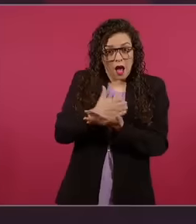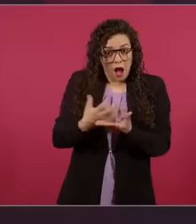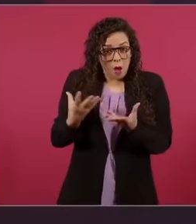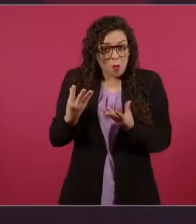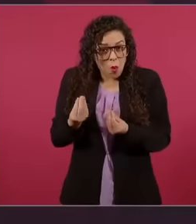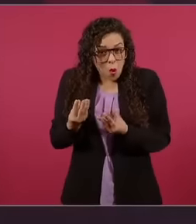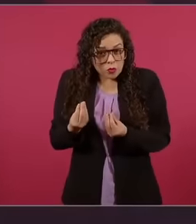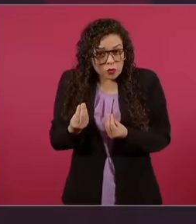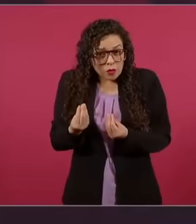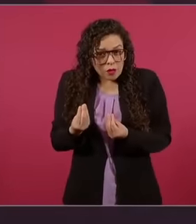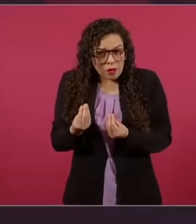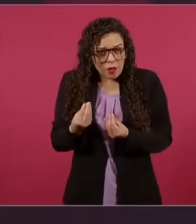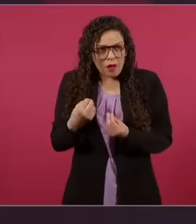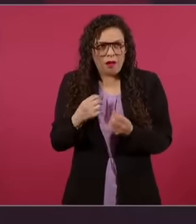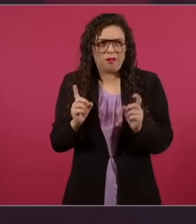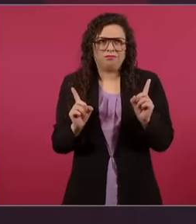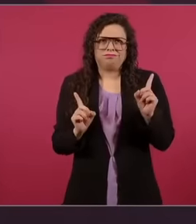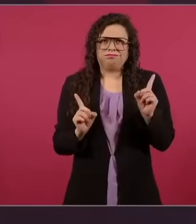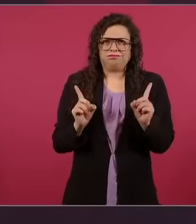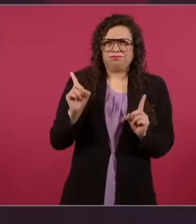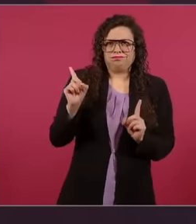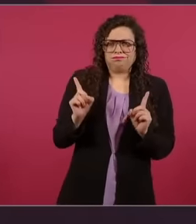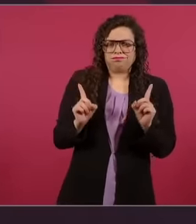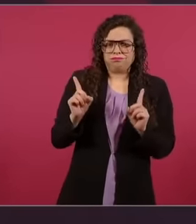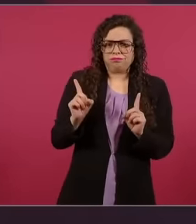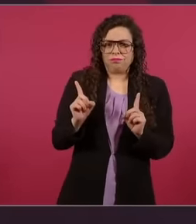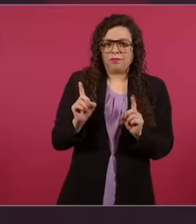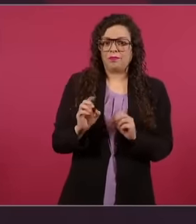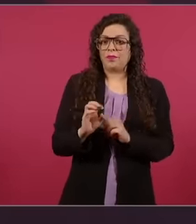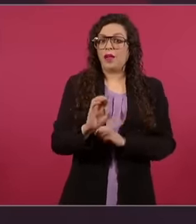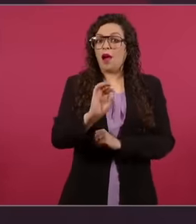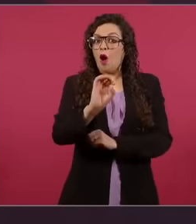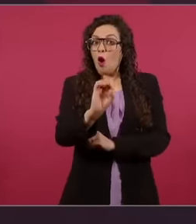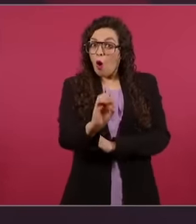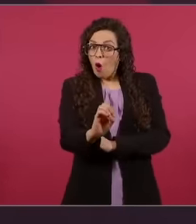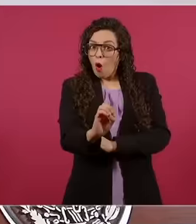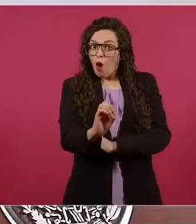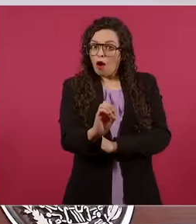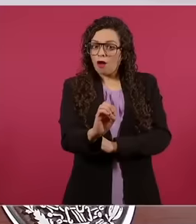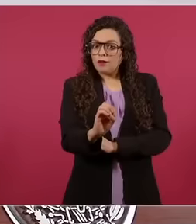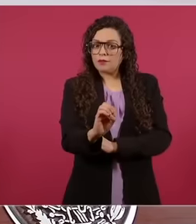pagan porque son instrumentos